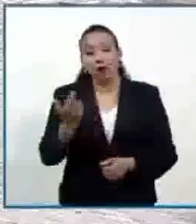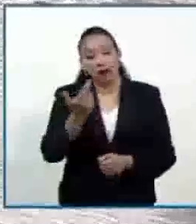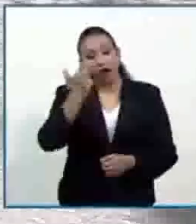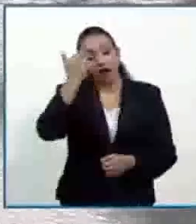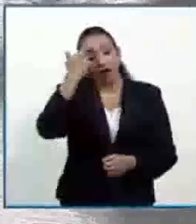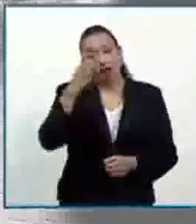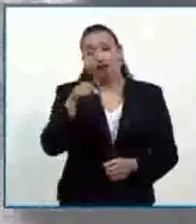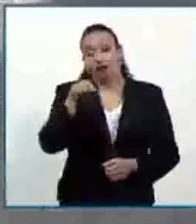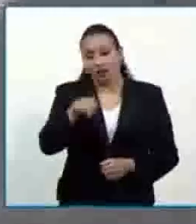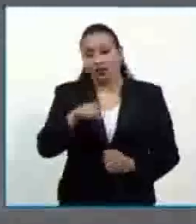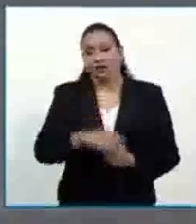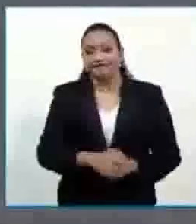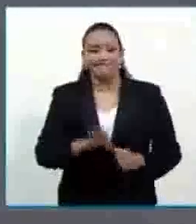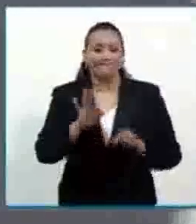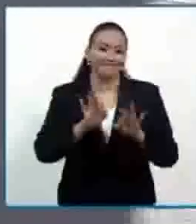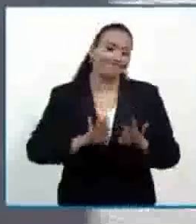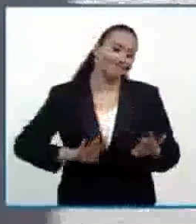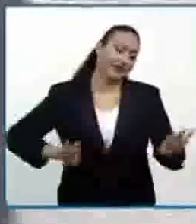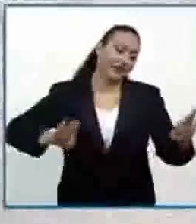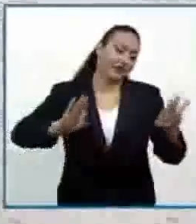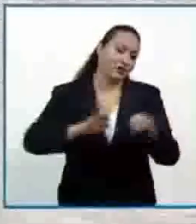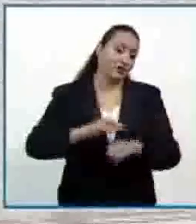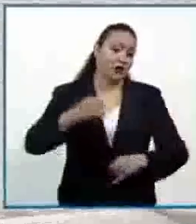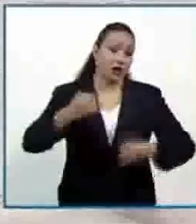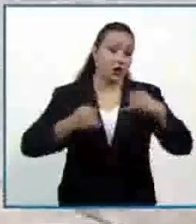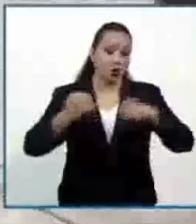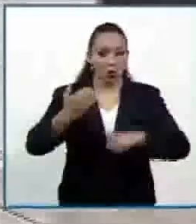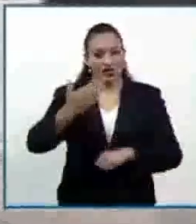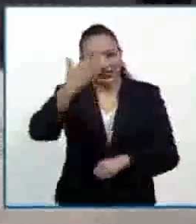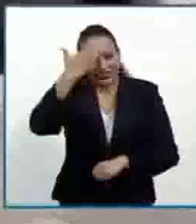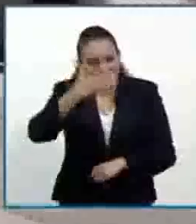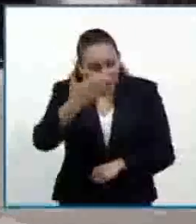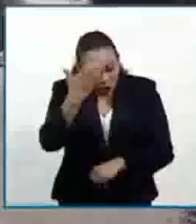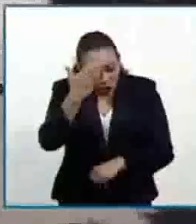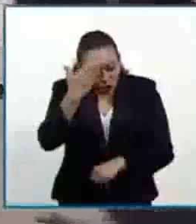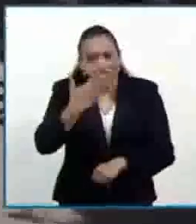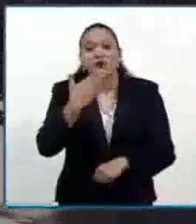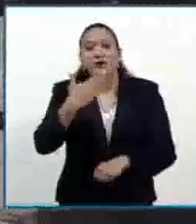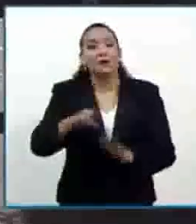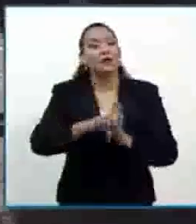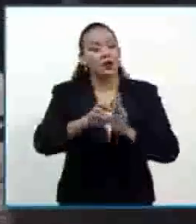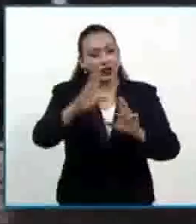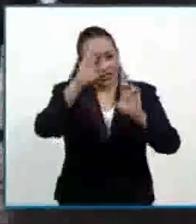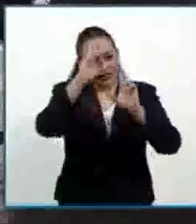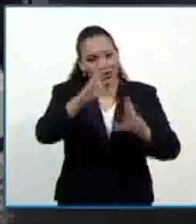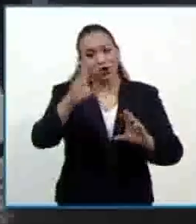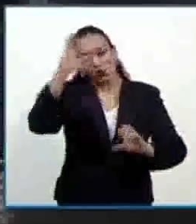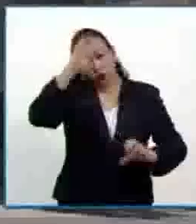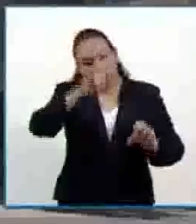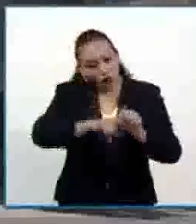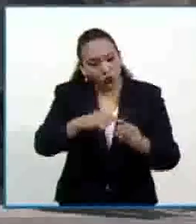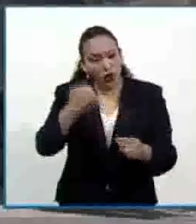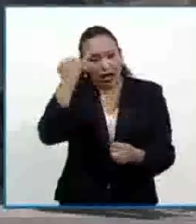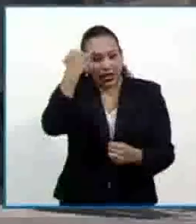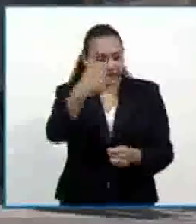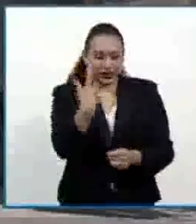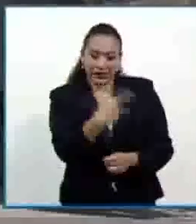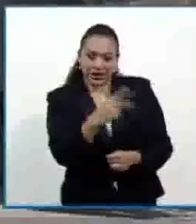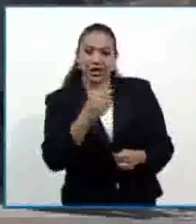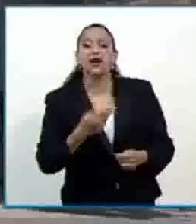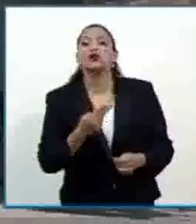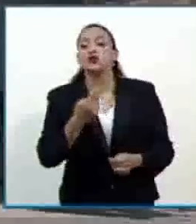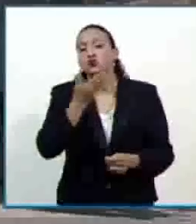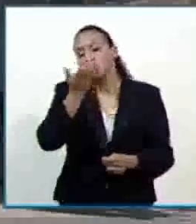tipo de casos es indispensable que el juzgador conozca sus especificaciones culturales, creencias, usos y costumbres